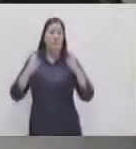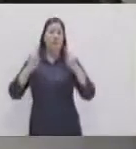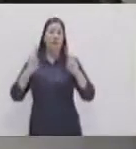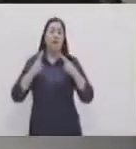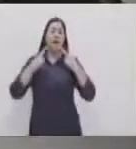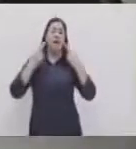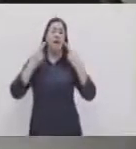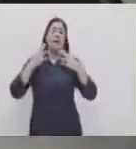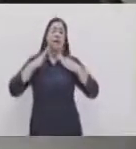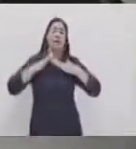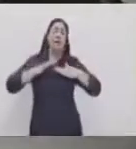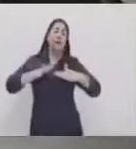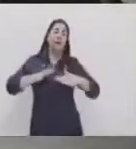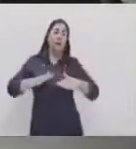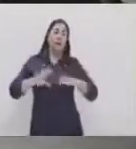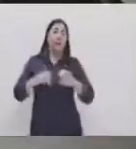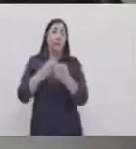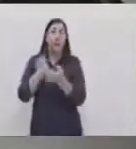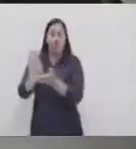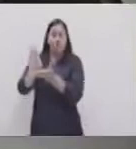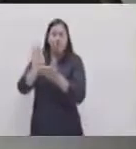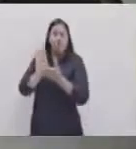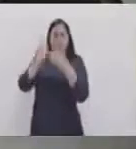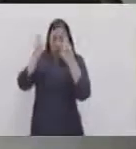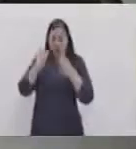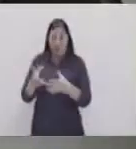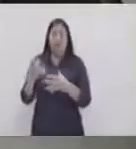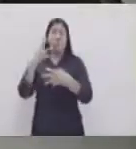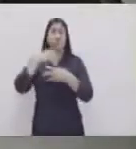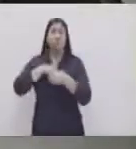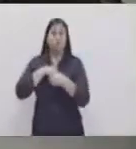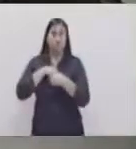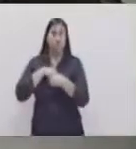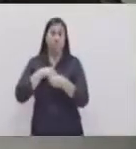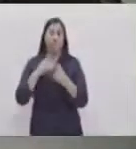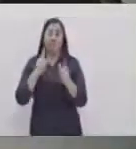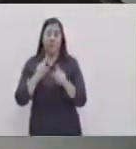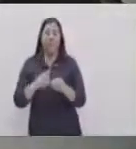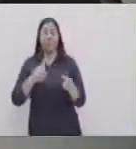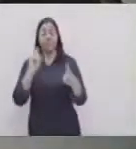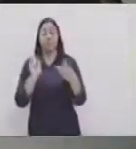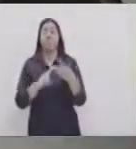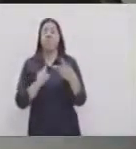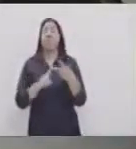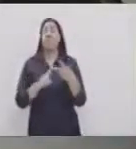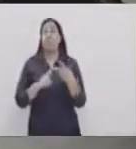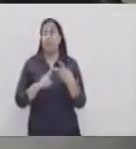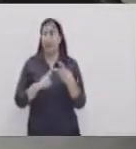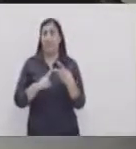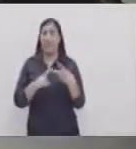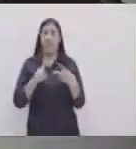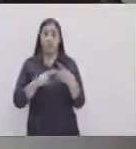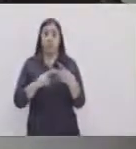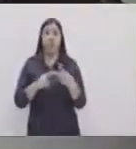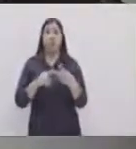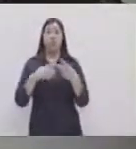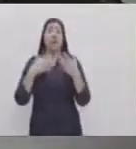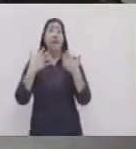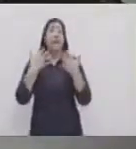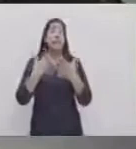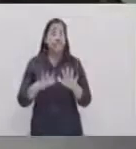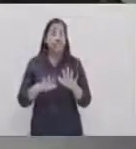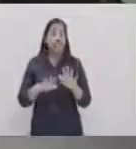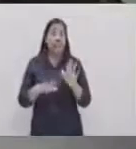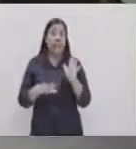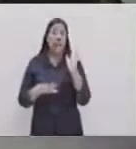se alcance los beneficios que el sueño debe producir en nuestro organismo. Luego viene la fase 2, en donde ya se pone